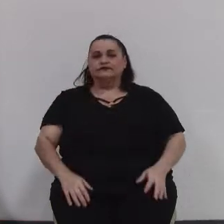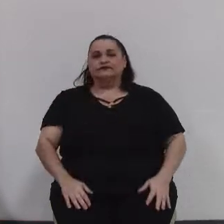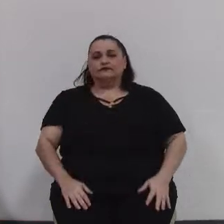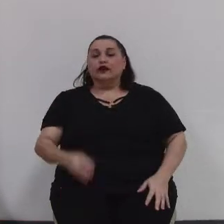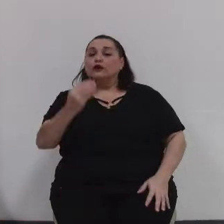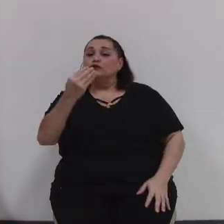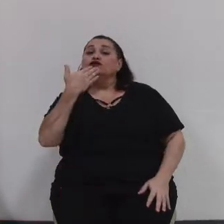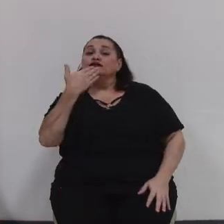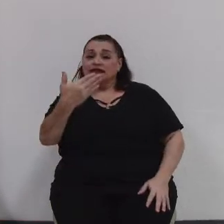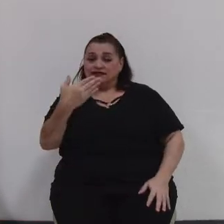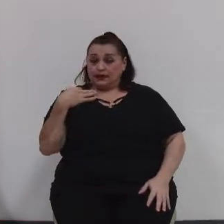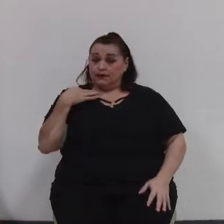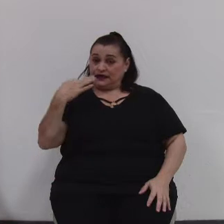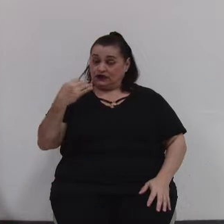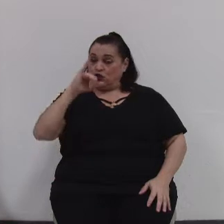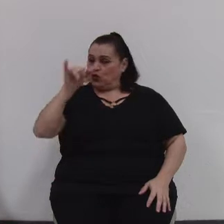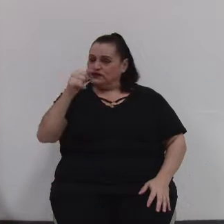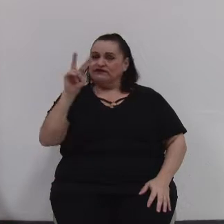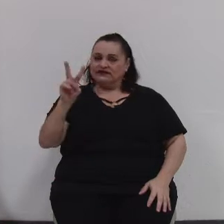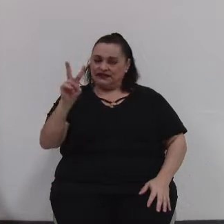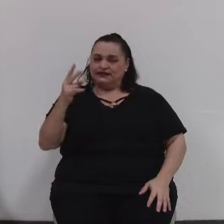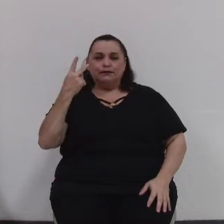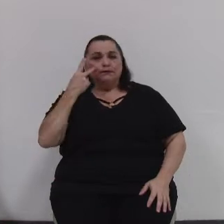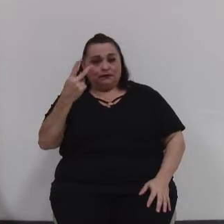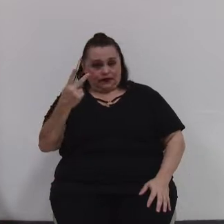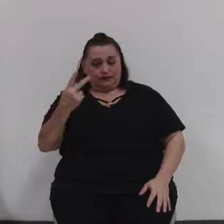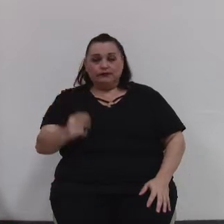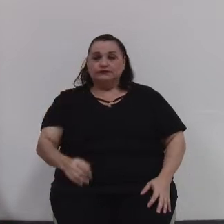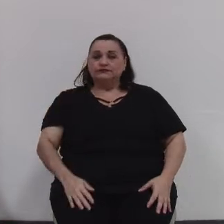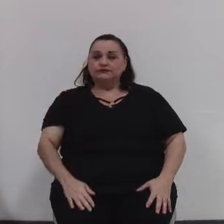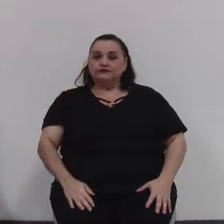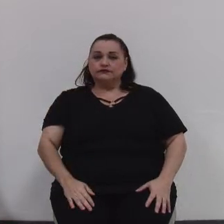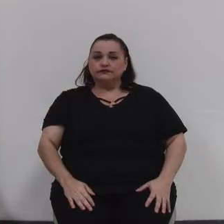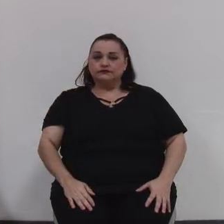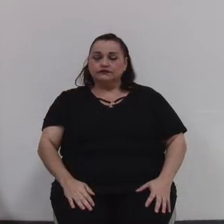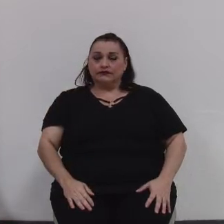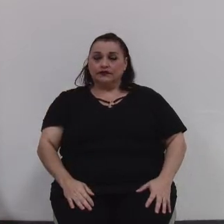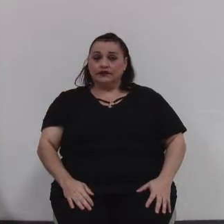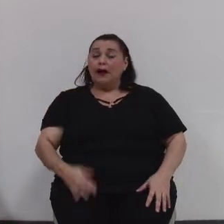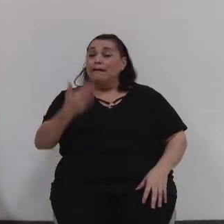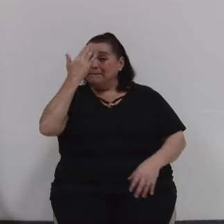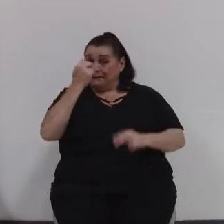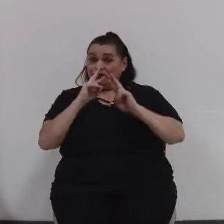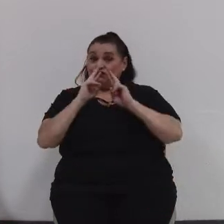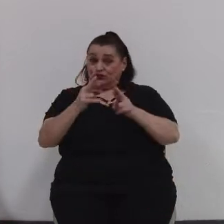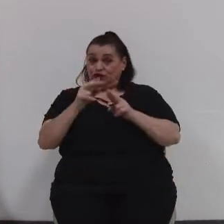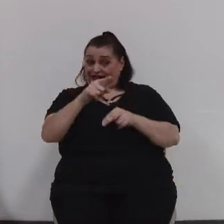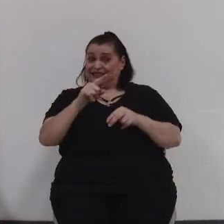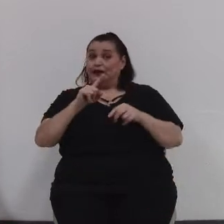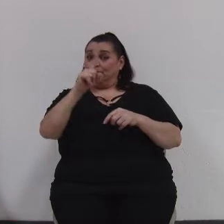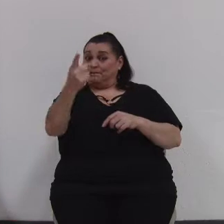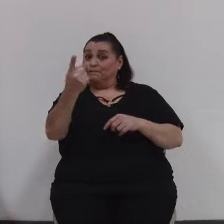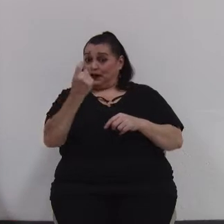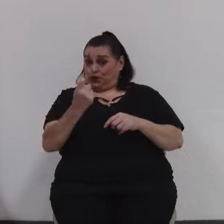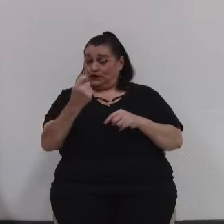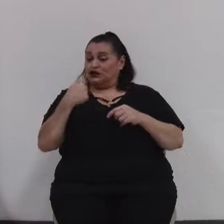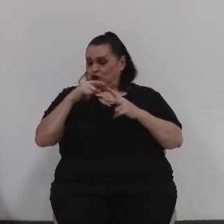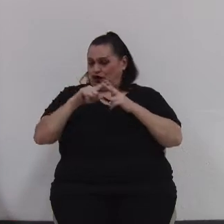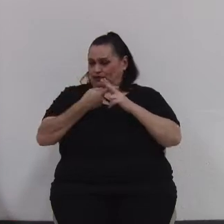Muchas gracias por la invitación, José Vicente. Vean, y para contestar esa pregunta yo iniciaría con un